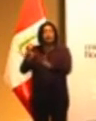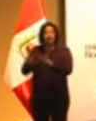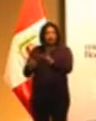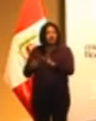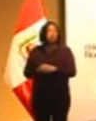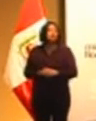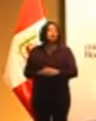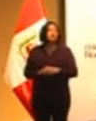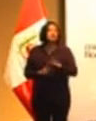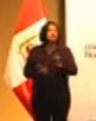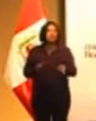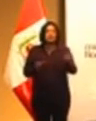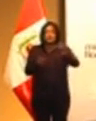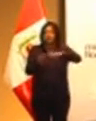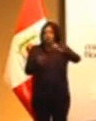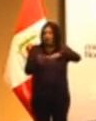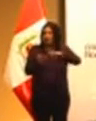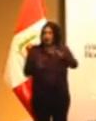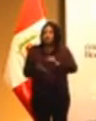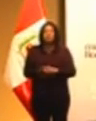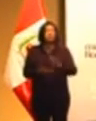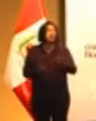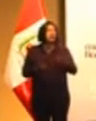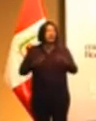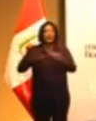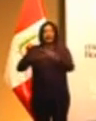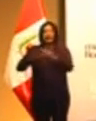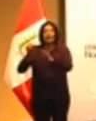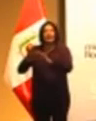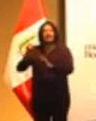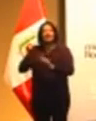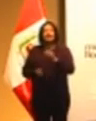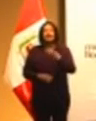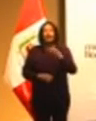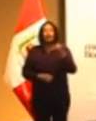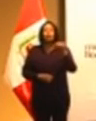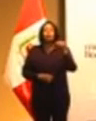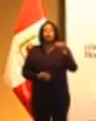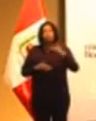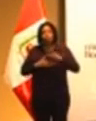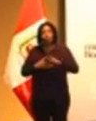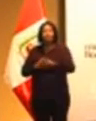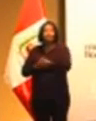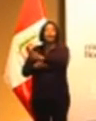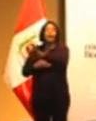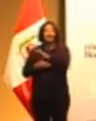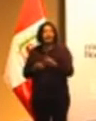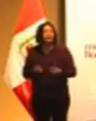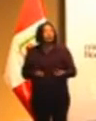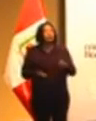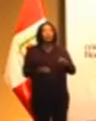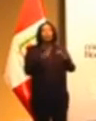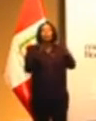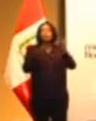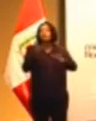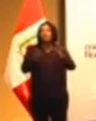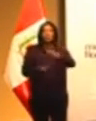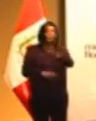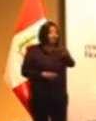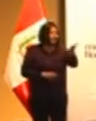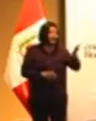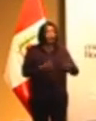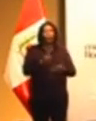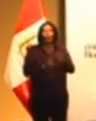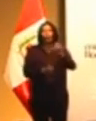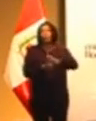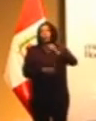personas que suelen participar en las casas de la juventud prolongada, que me gustaría saber cuántas hay acá, levanten la mano